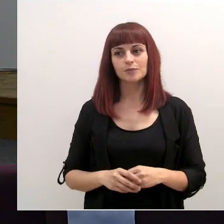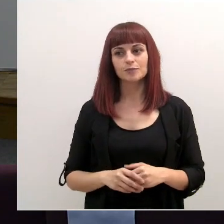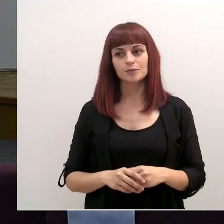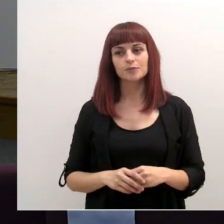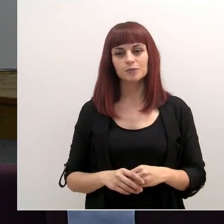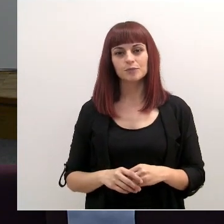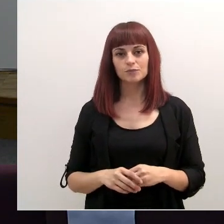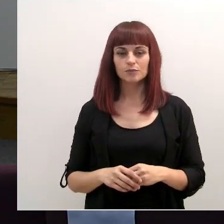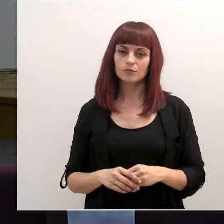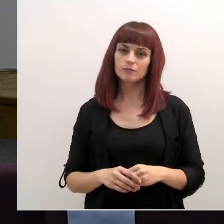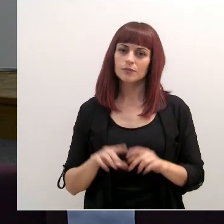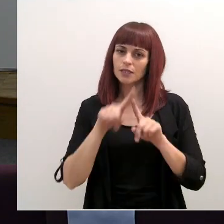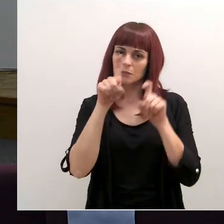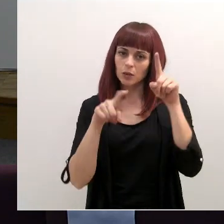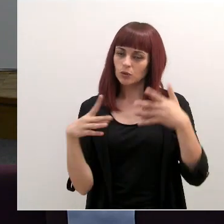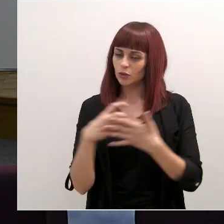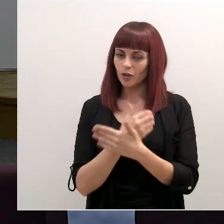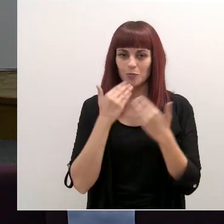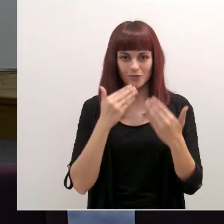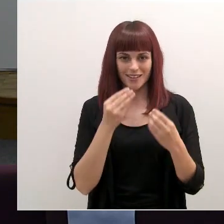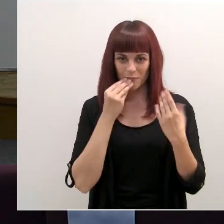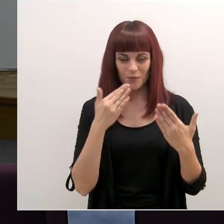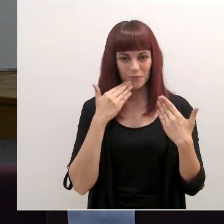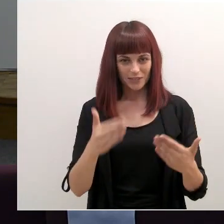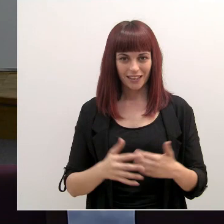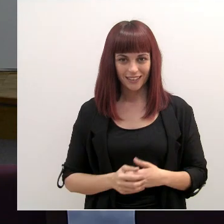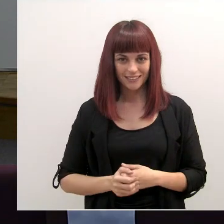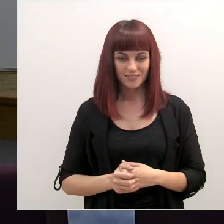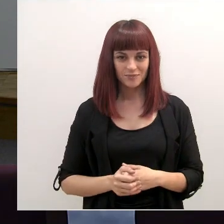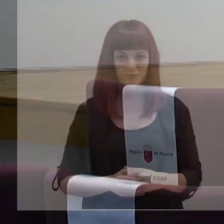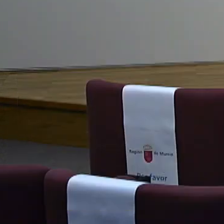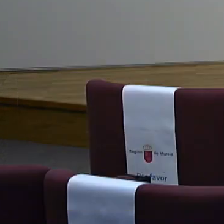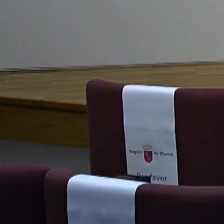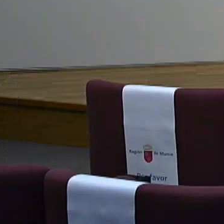gracias. Son todas las preguntas. Muchas gracias. Muy bien, muchas gracias.